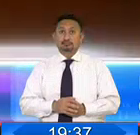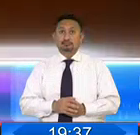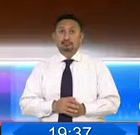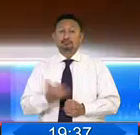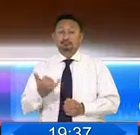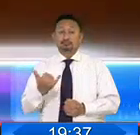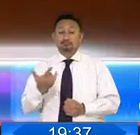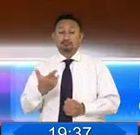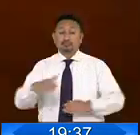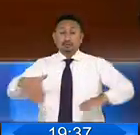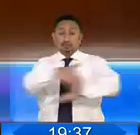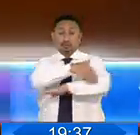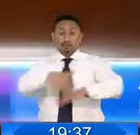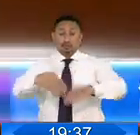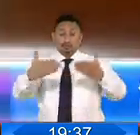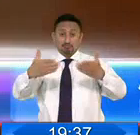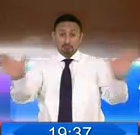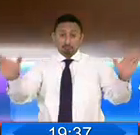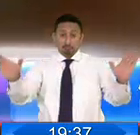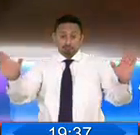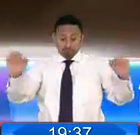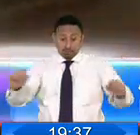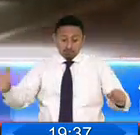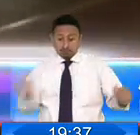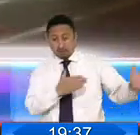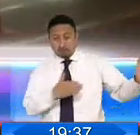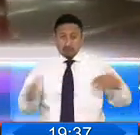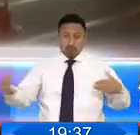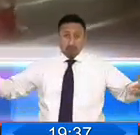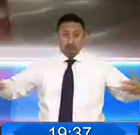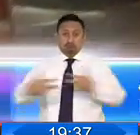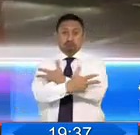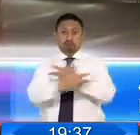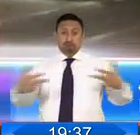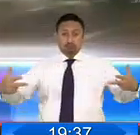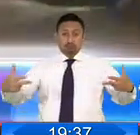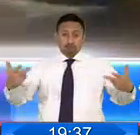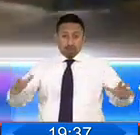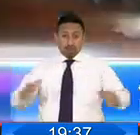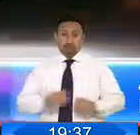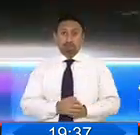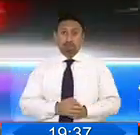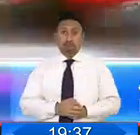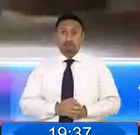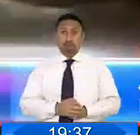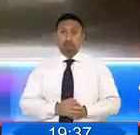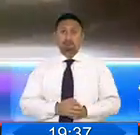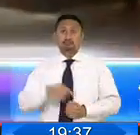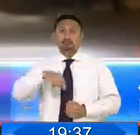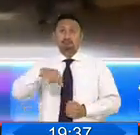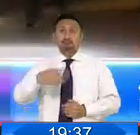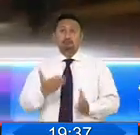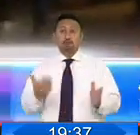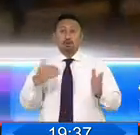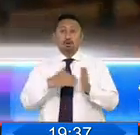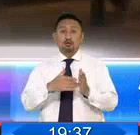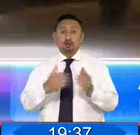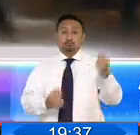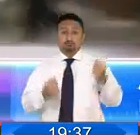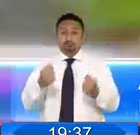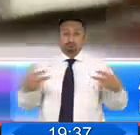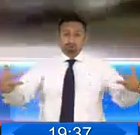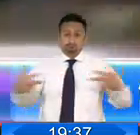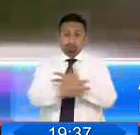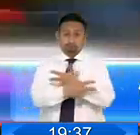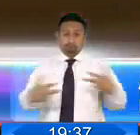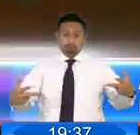está habilitando a esta hora de la noche el paso de los vehículos, la circulación vehicular nuevamente se está